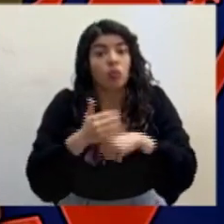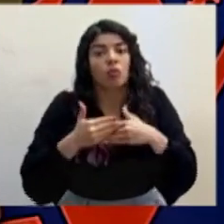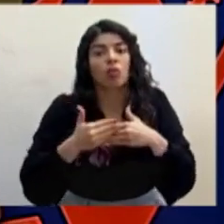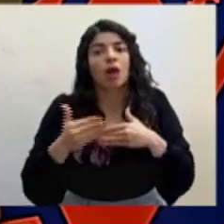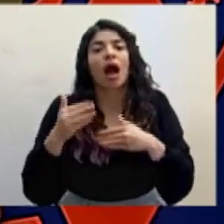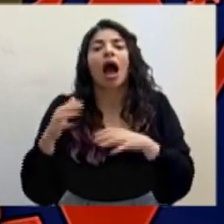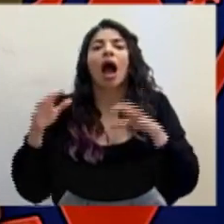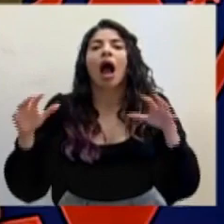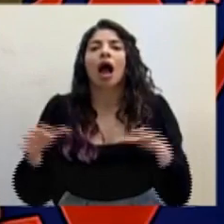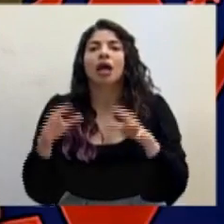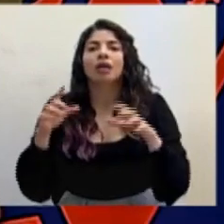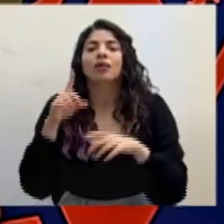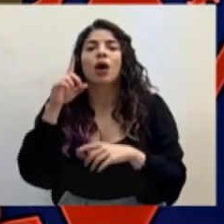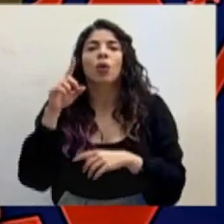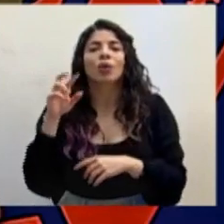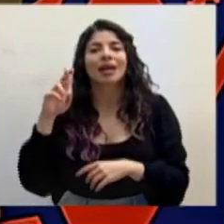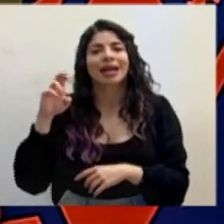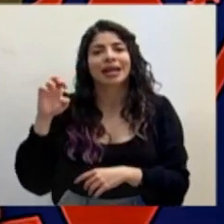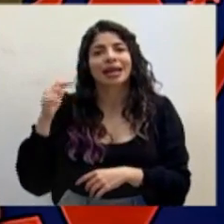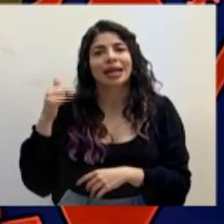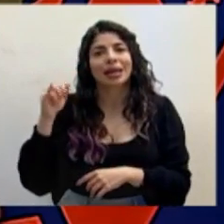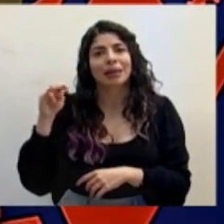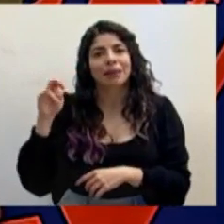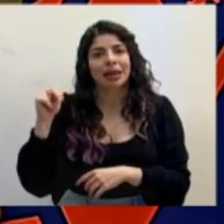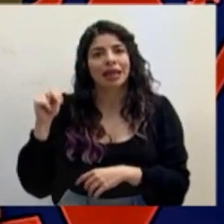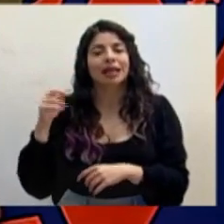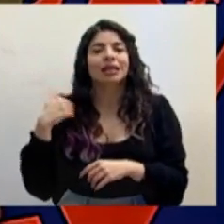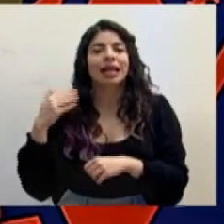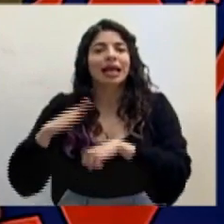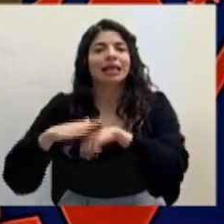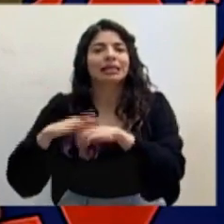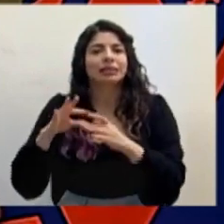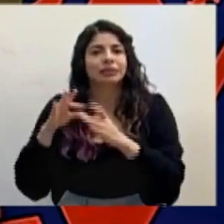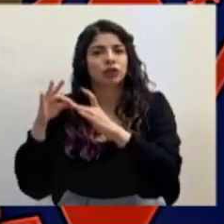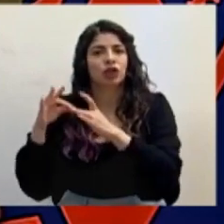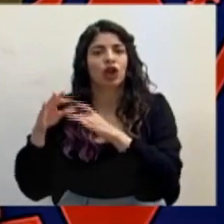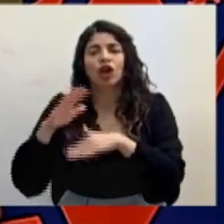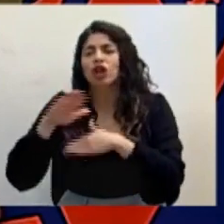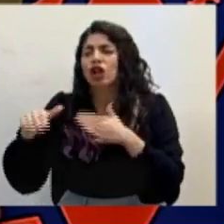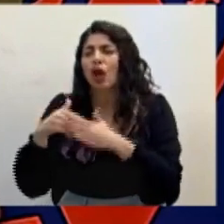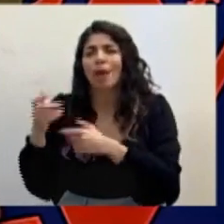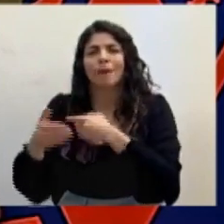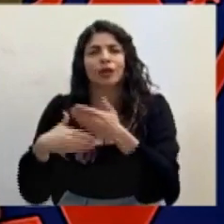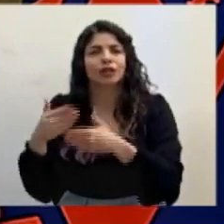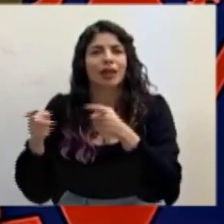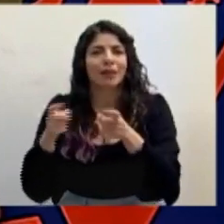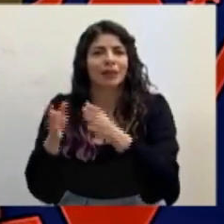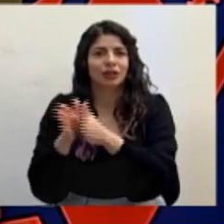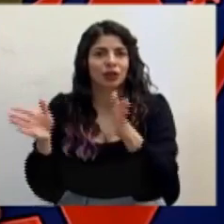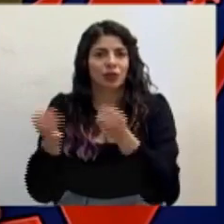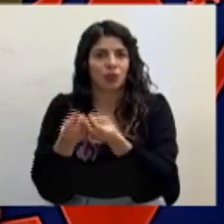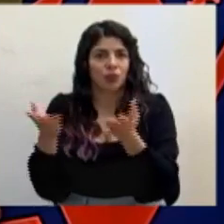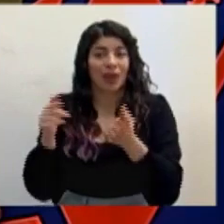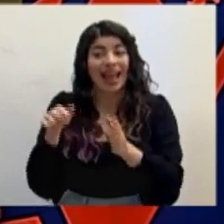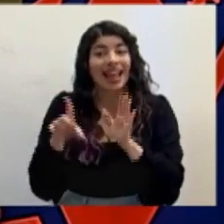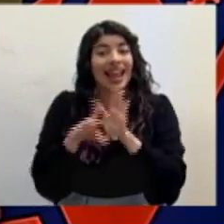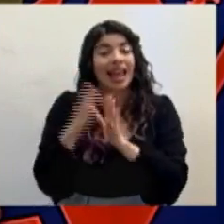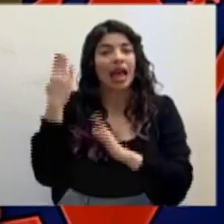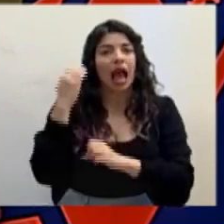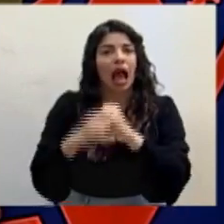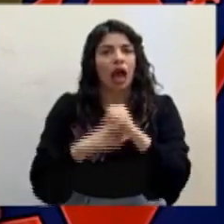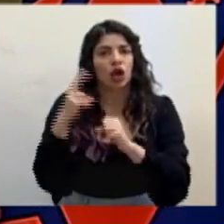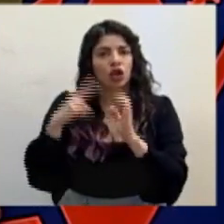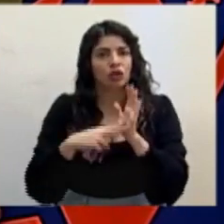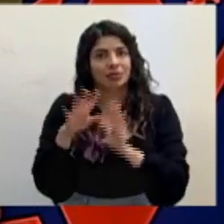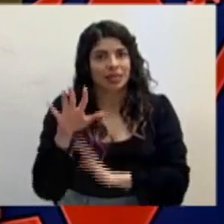de excepción en todos los procedimientos de la administración pública. Esta redacción del artículo 32, que es de una ley del año 2005,